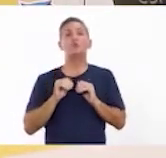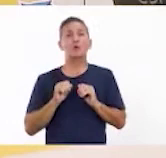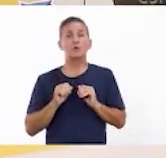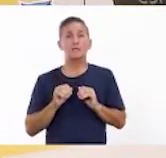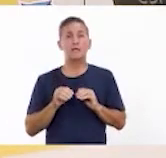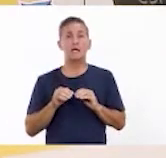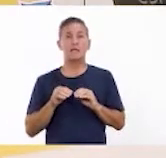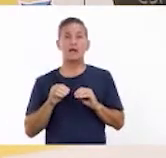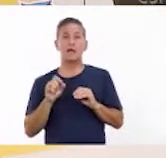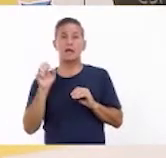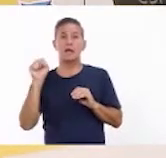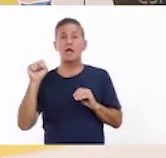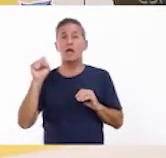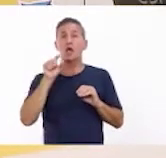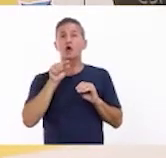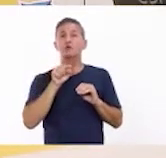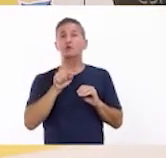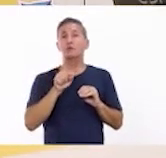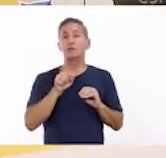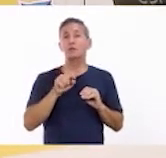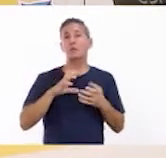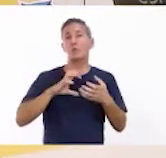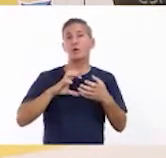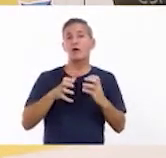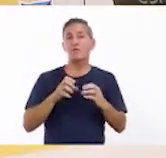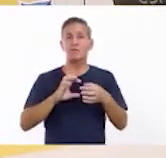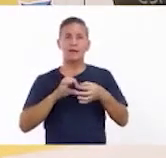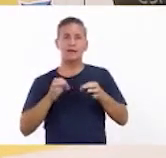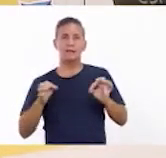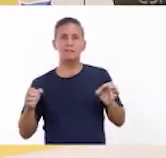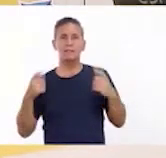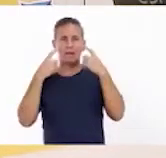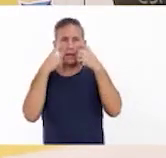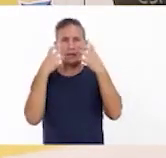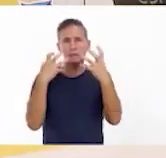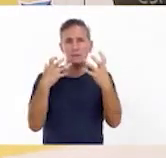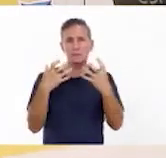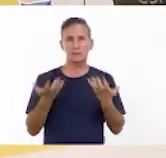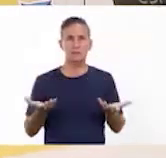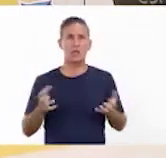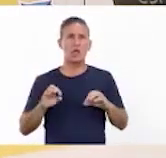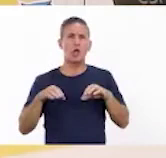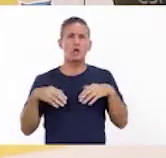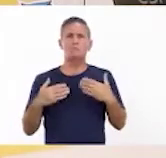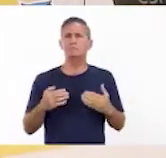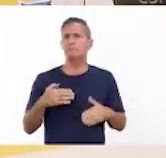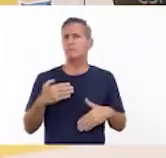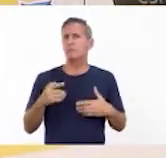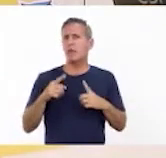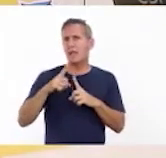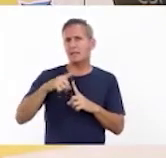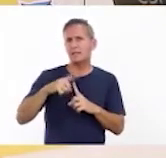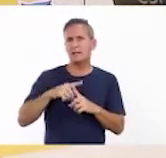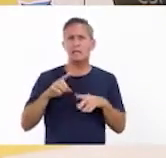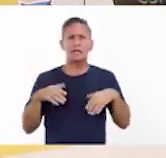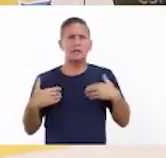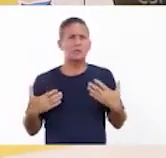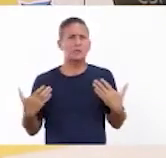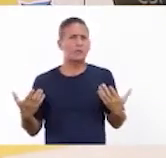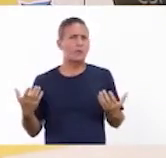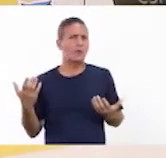subordinada sustantiva como una estructura gramatical importante. Ahora, ¿cuáles van a